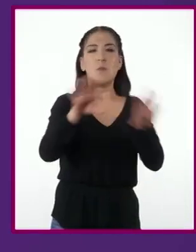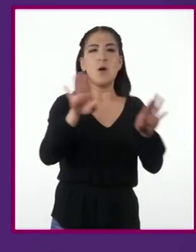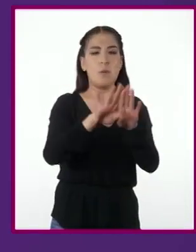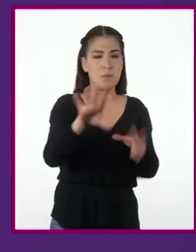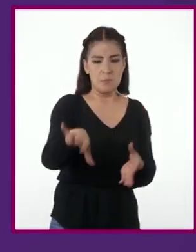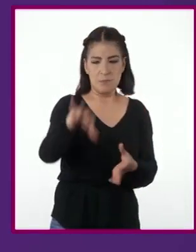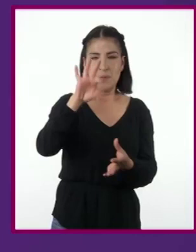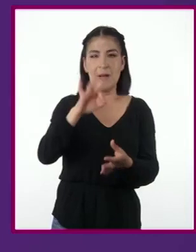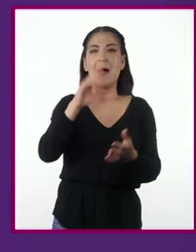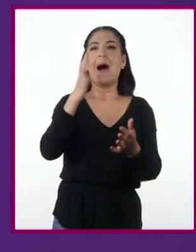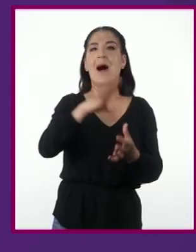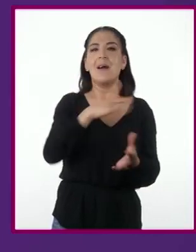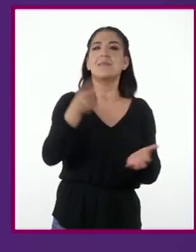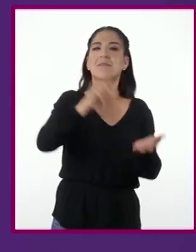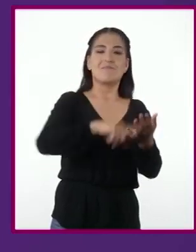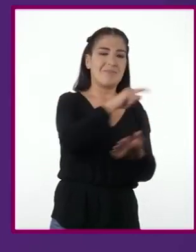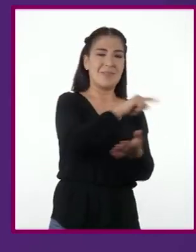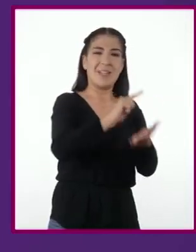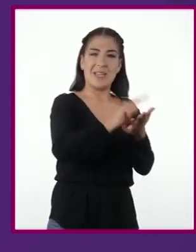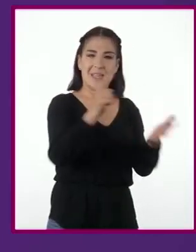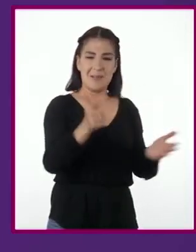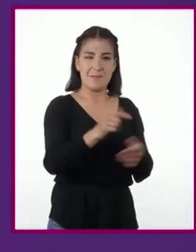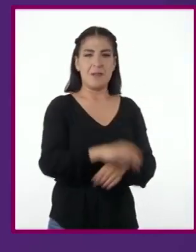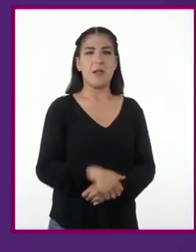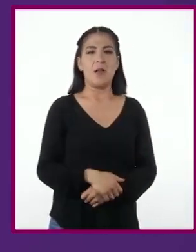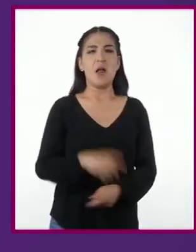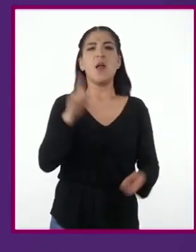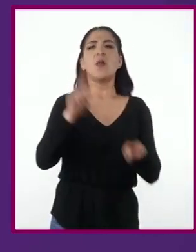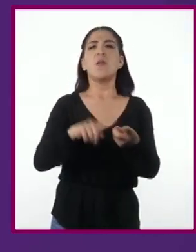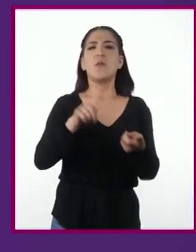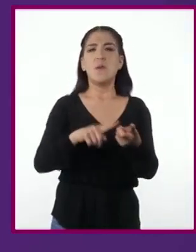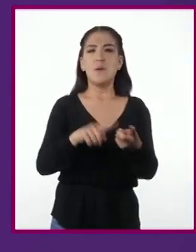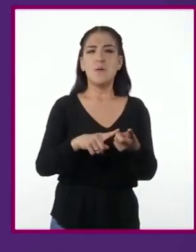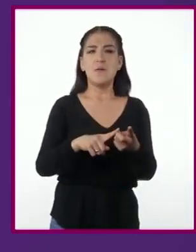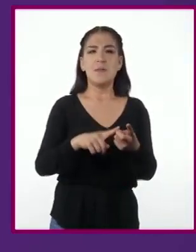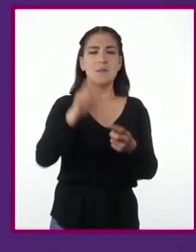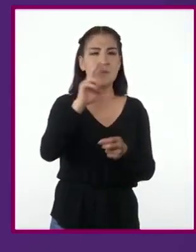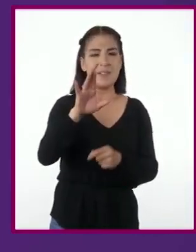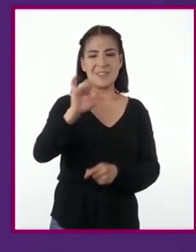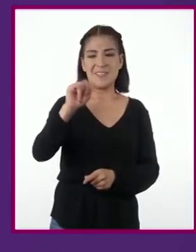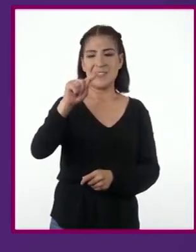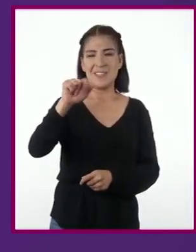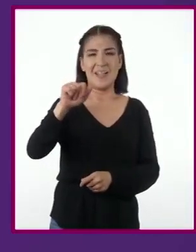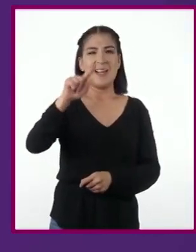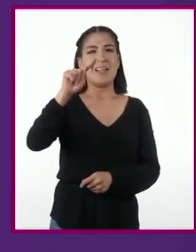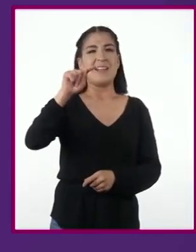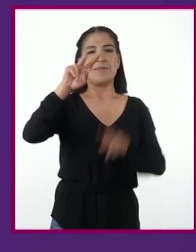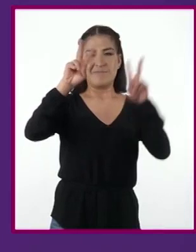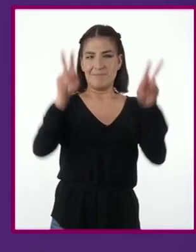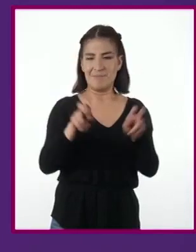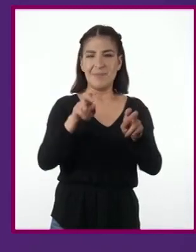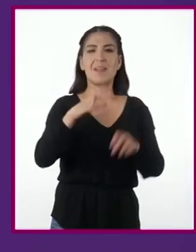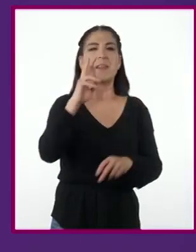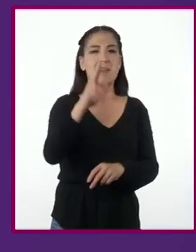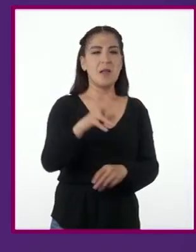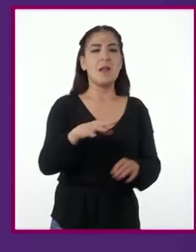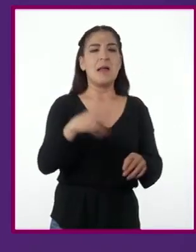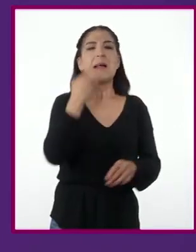texto consultado. ¿En dónde se observa una cita textual?